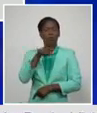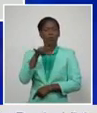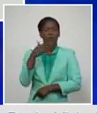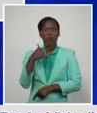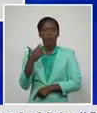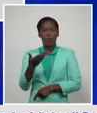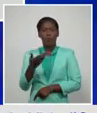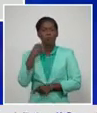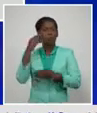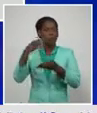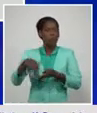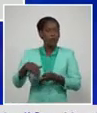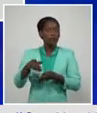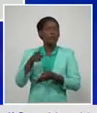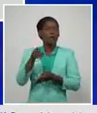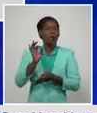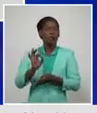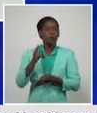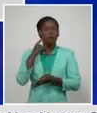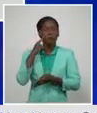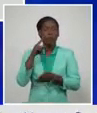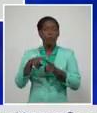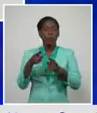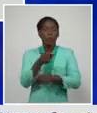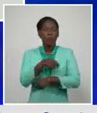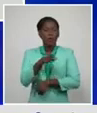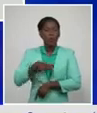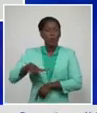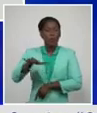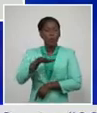presenta México en el día de hoy, que es de